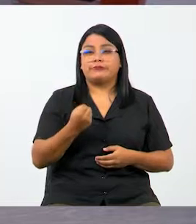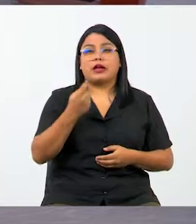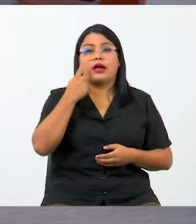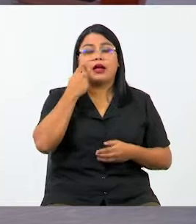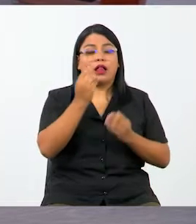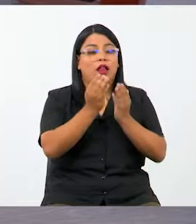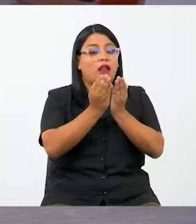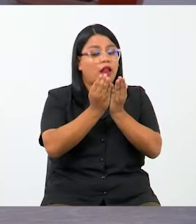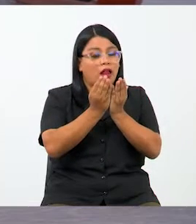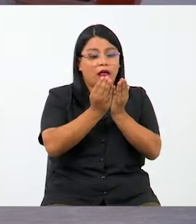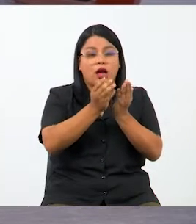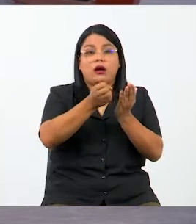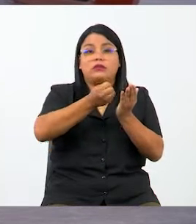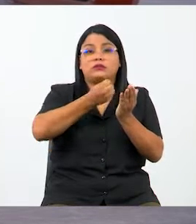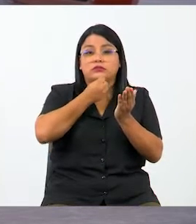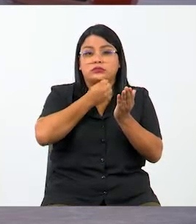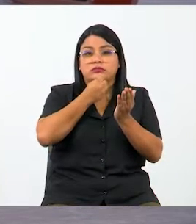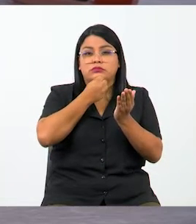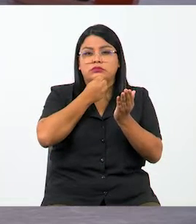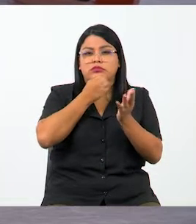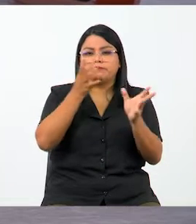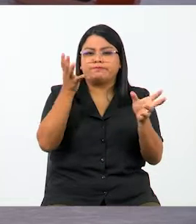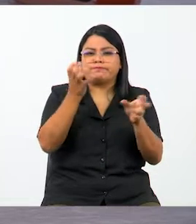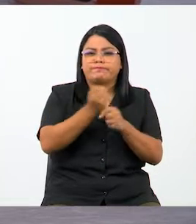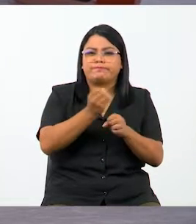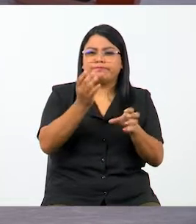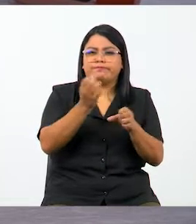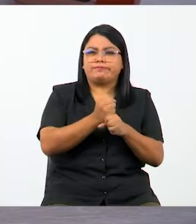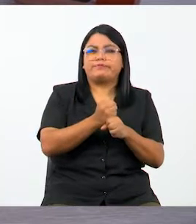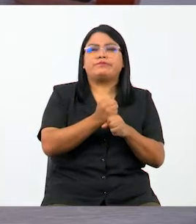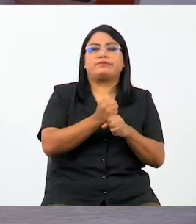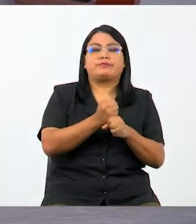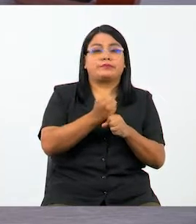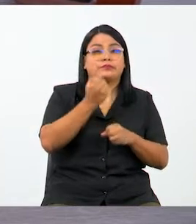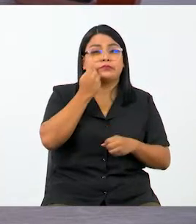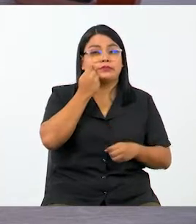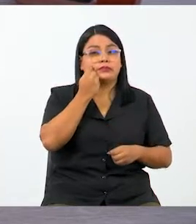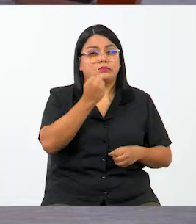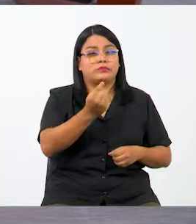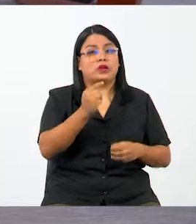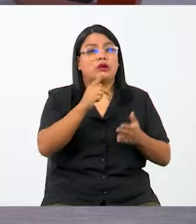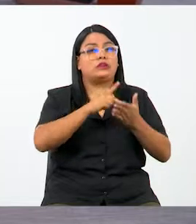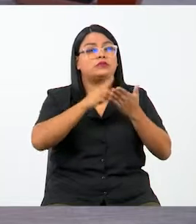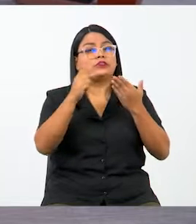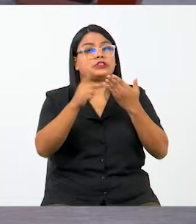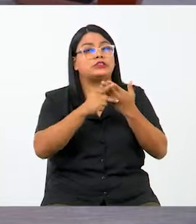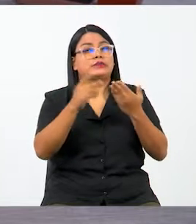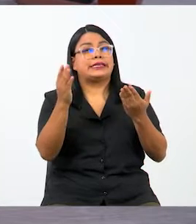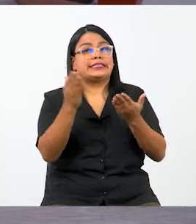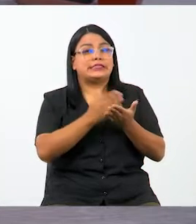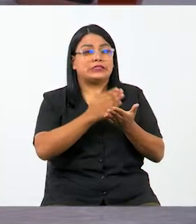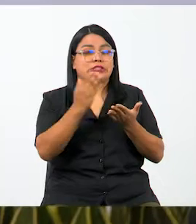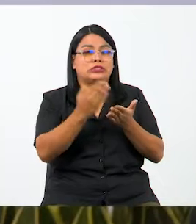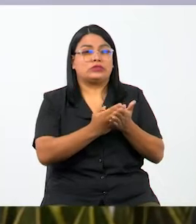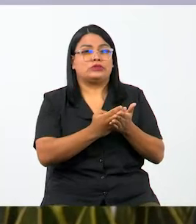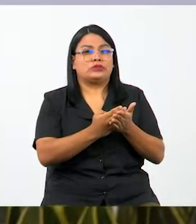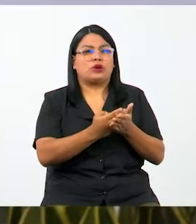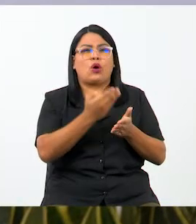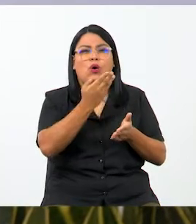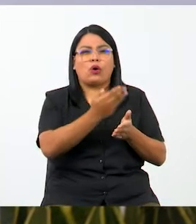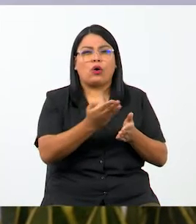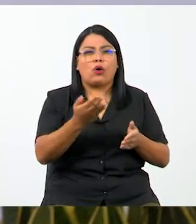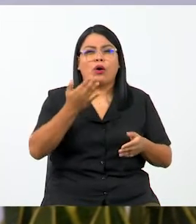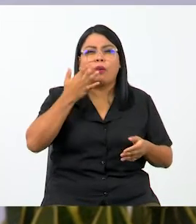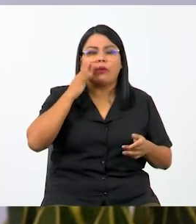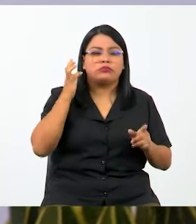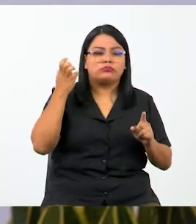nos resume lo que encontramos en los programas de estudio. Es decir, aspectos como el enfoque de la asignatura,